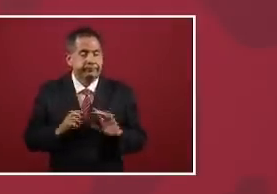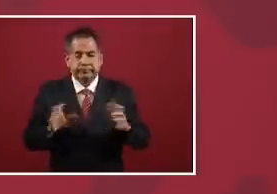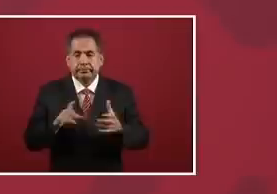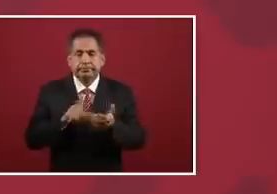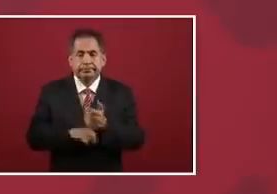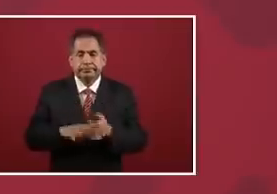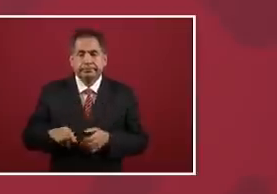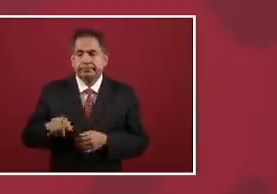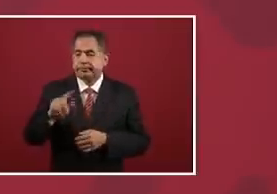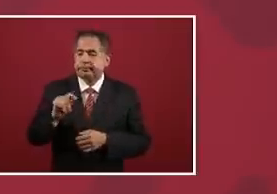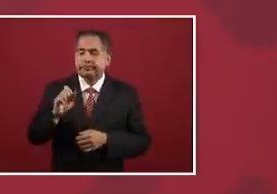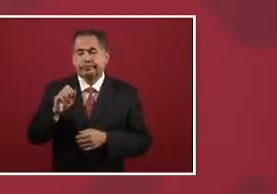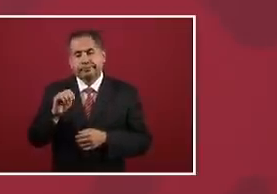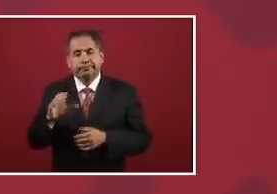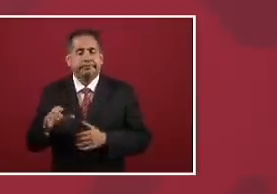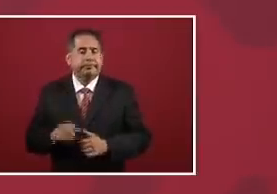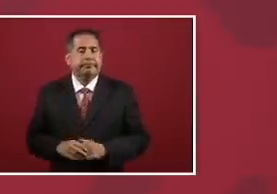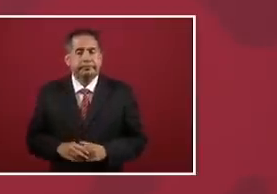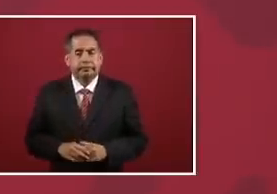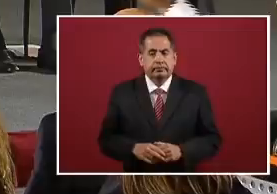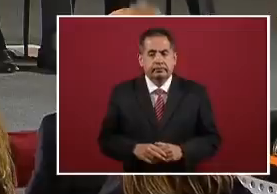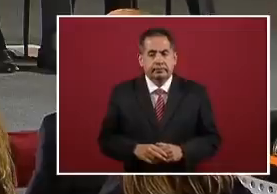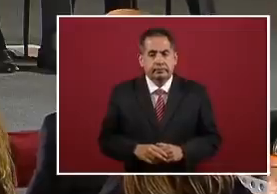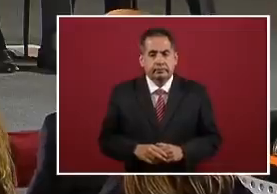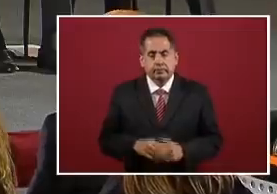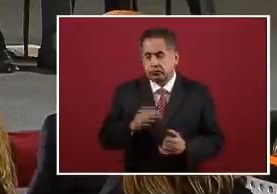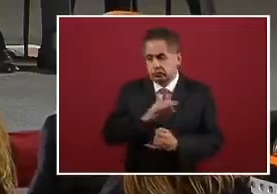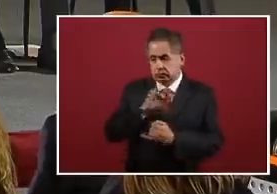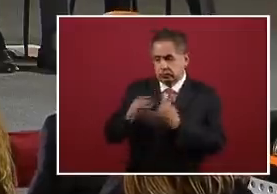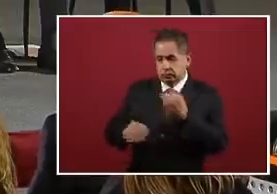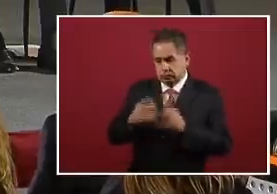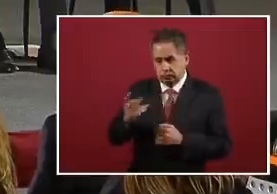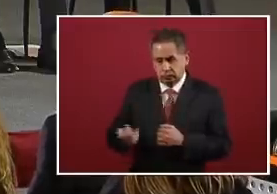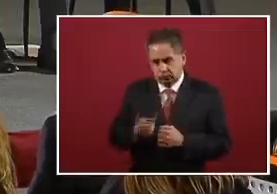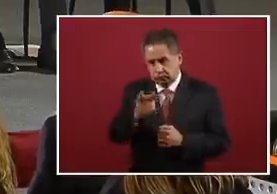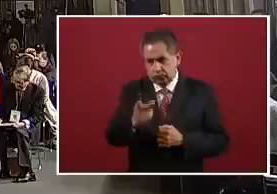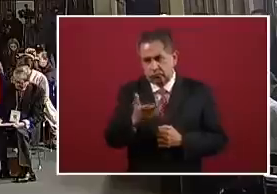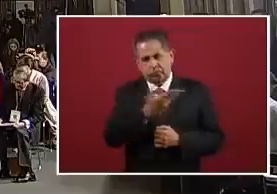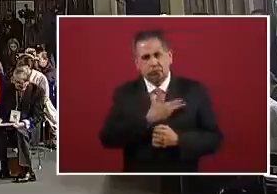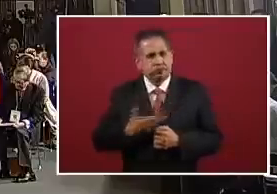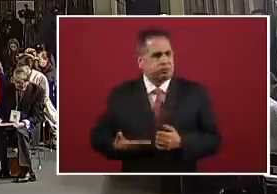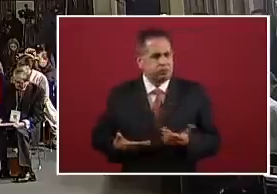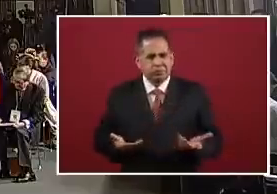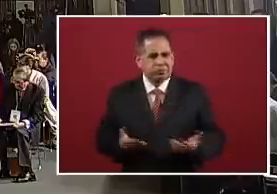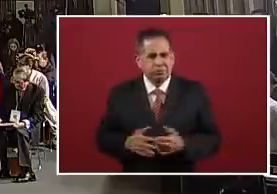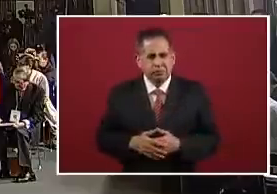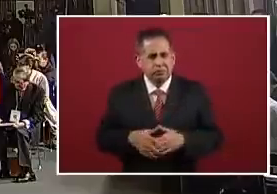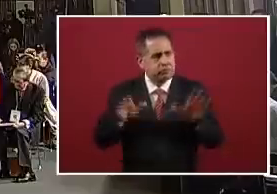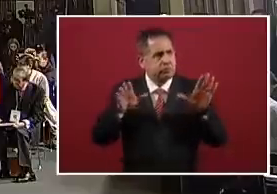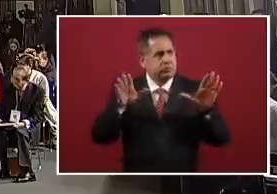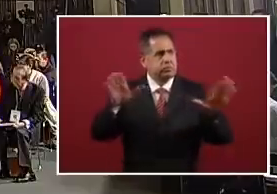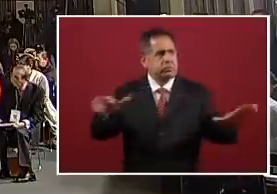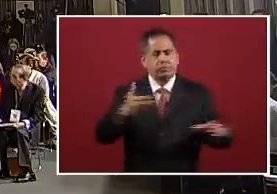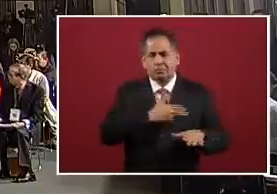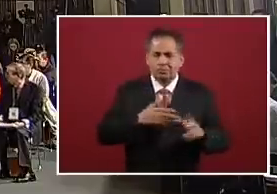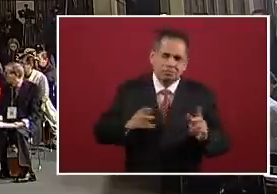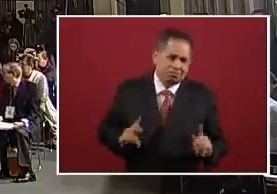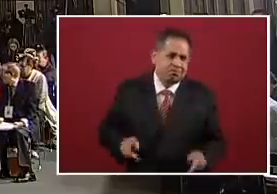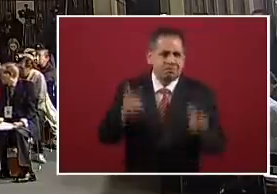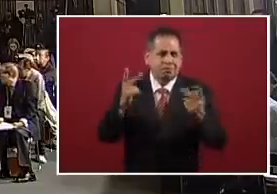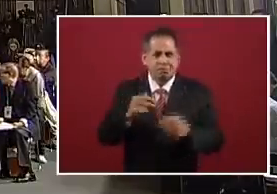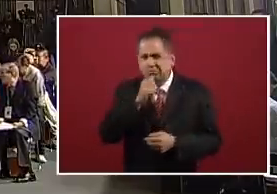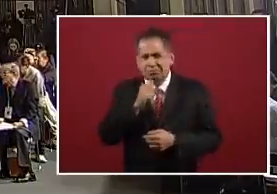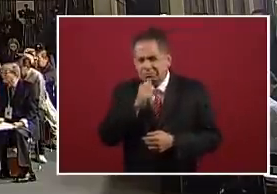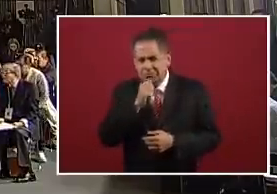el tratado. Y finalmente preguntarle, presidente, ¿por qué no se ha vendido el avión presidencial? ¿Es muy alto el